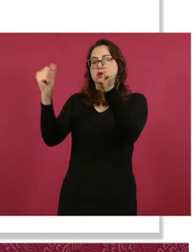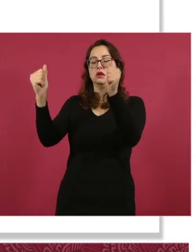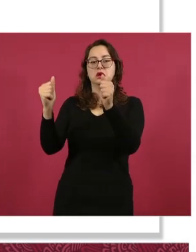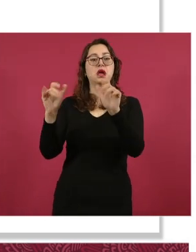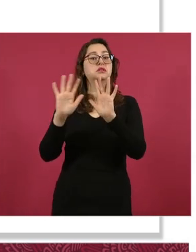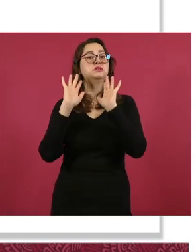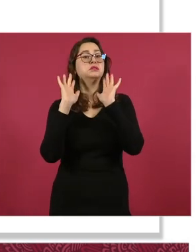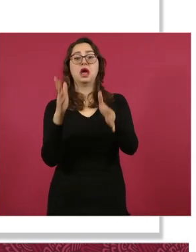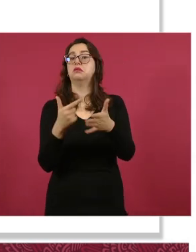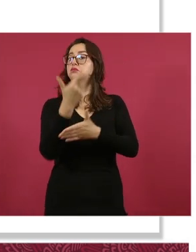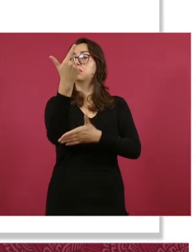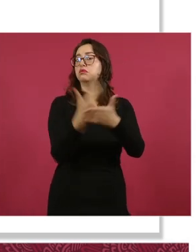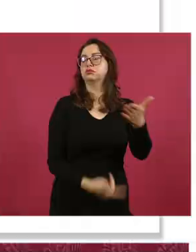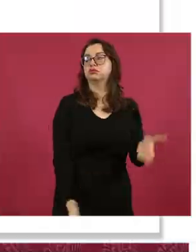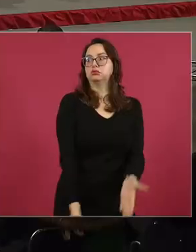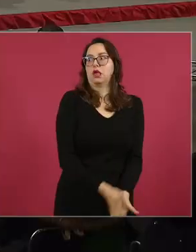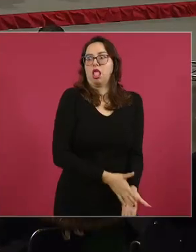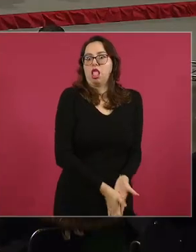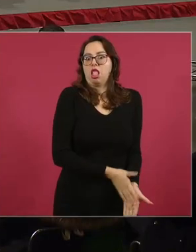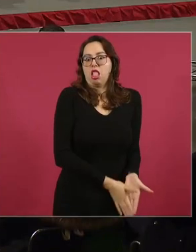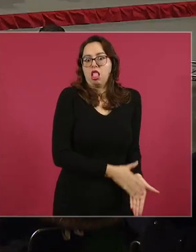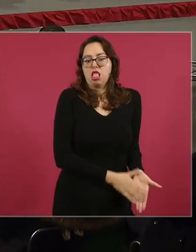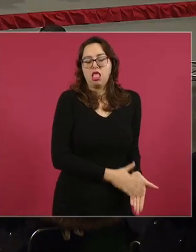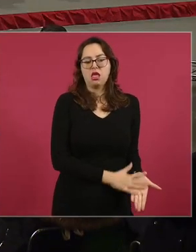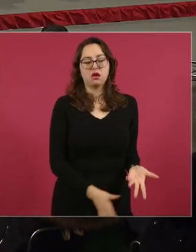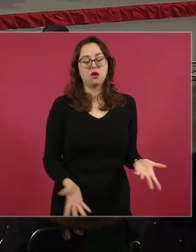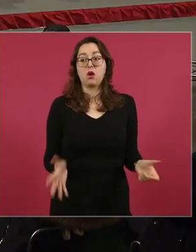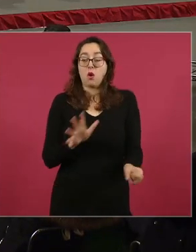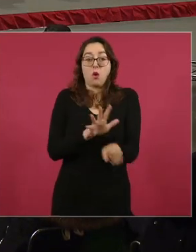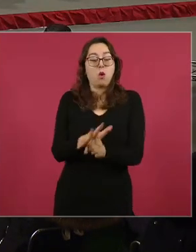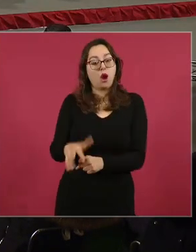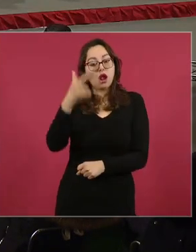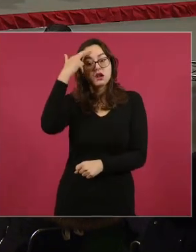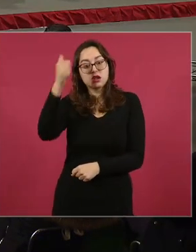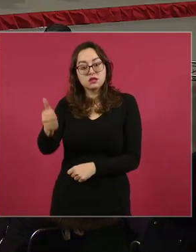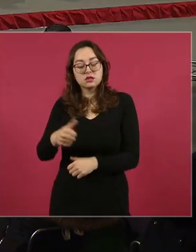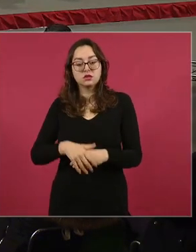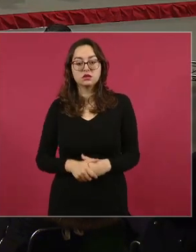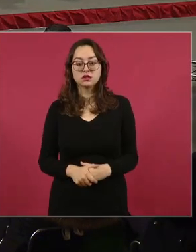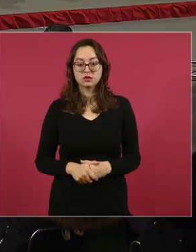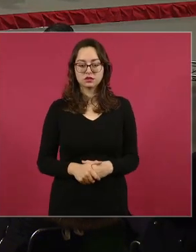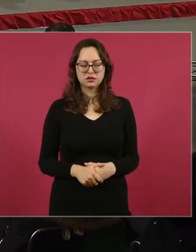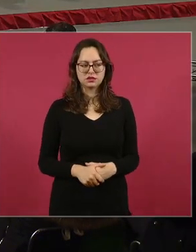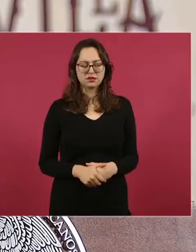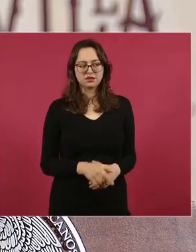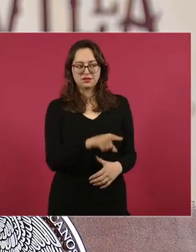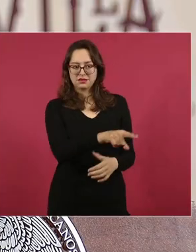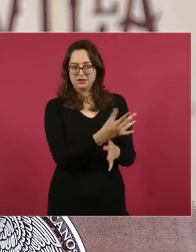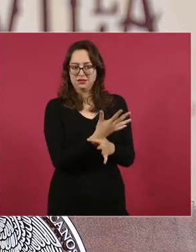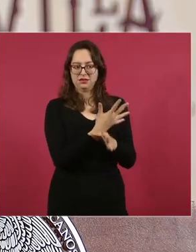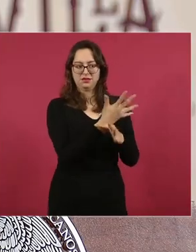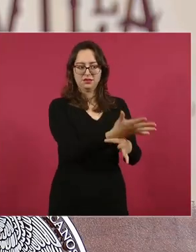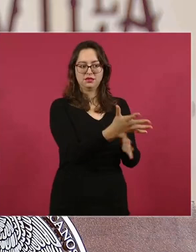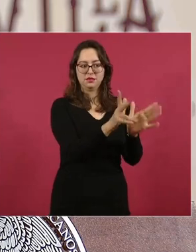eliminadas del listado de cifras oficiales sin explicación. Esto es lo que dice el diario Reforma.